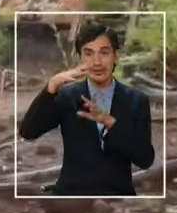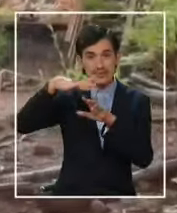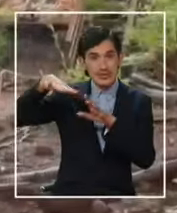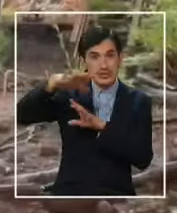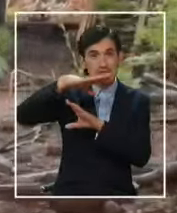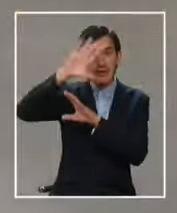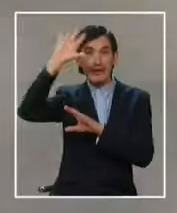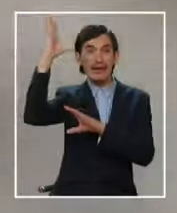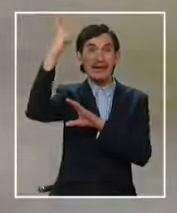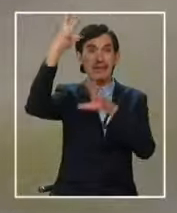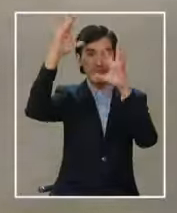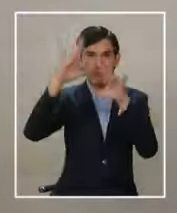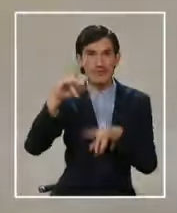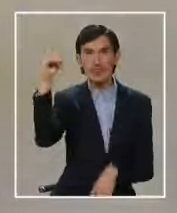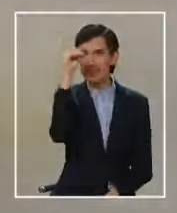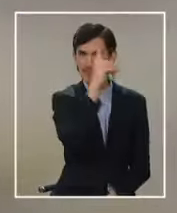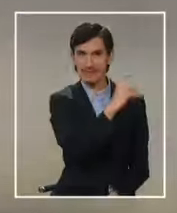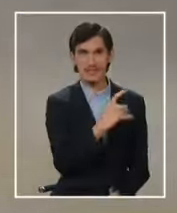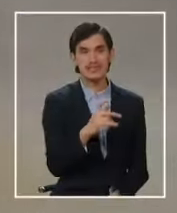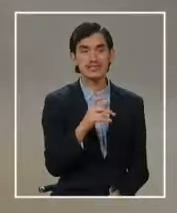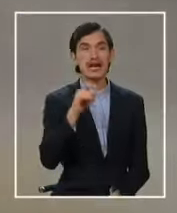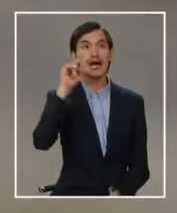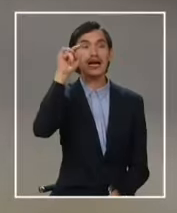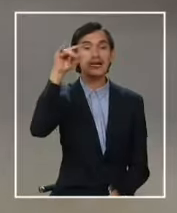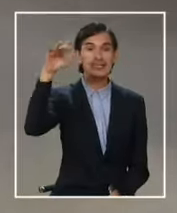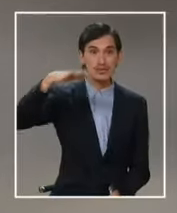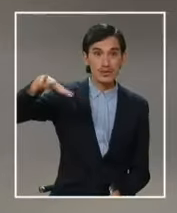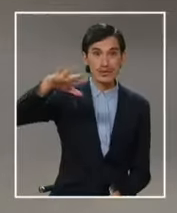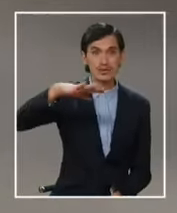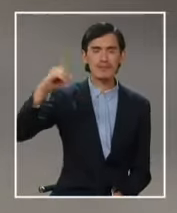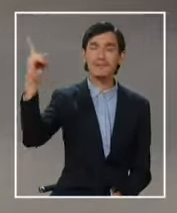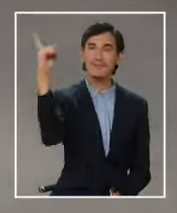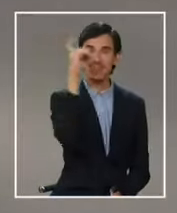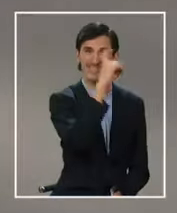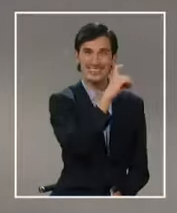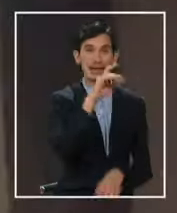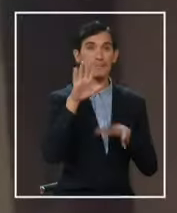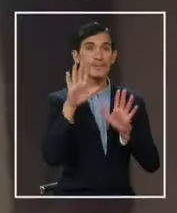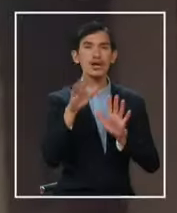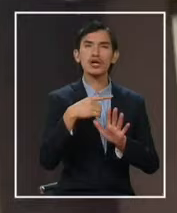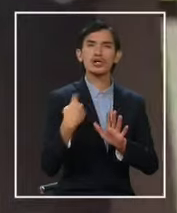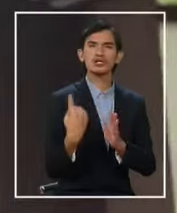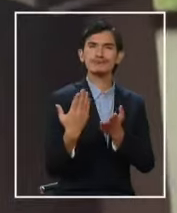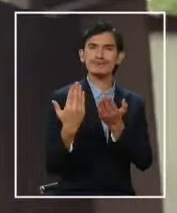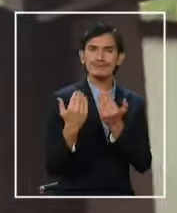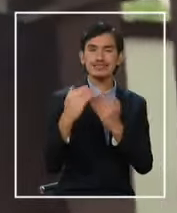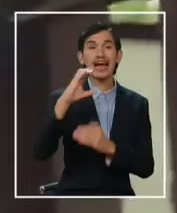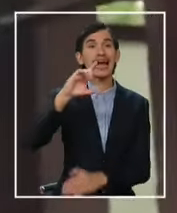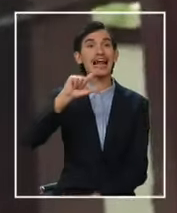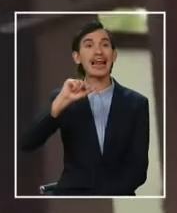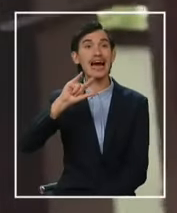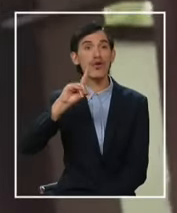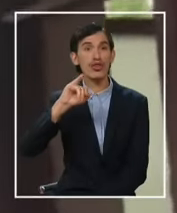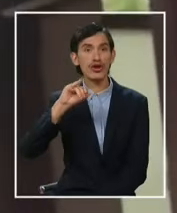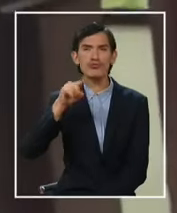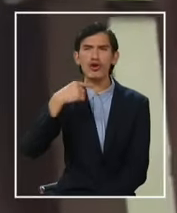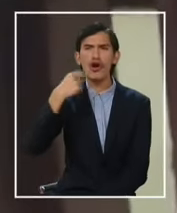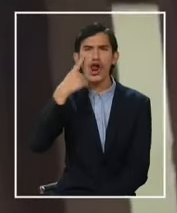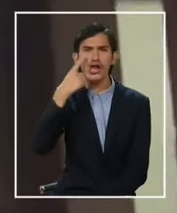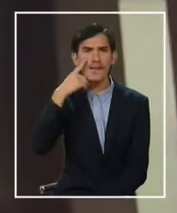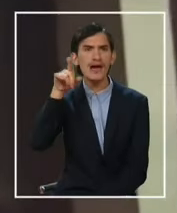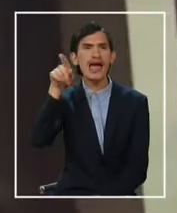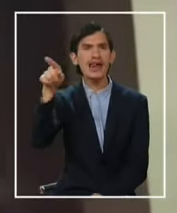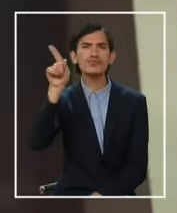condiciones climáticas. El clima está bastante duro, pero mantenemos la esperanza. Conocemos a Claudio, sabemos que tiene un estado